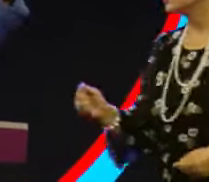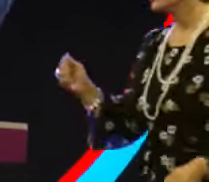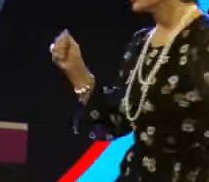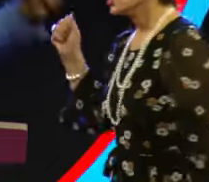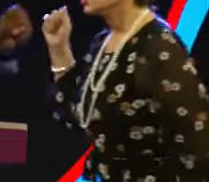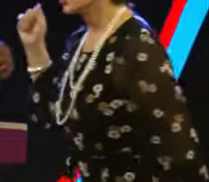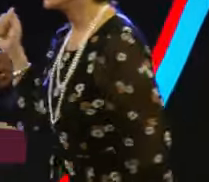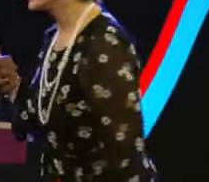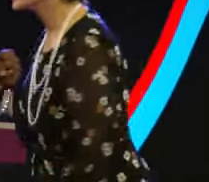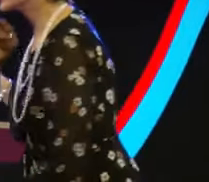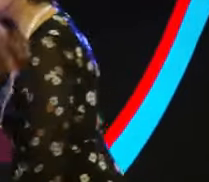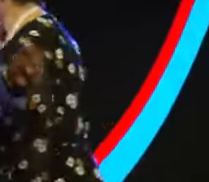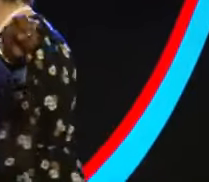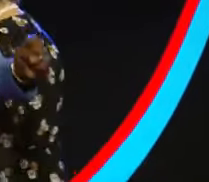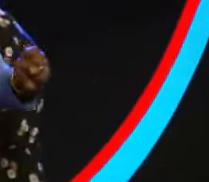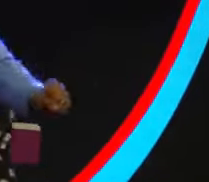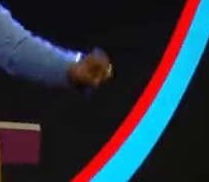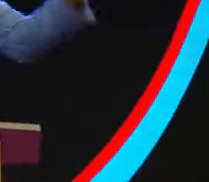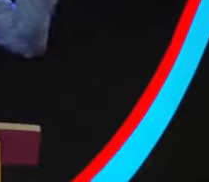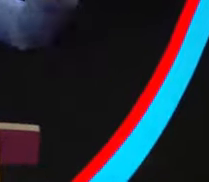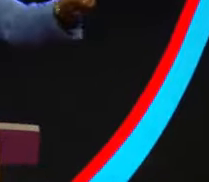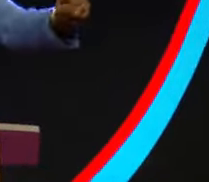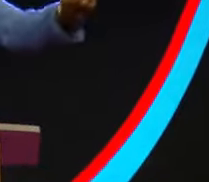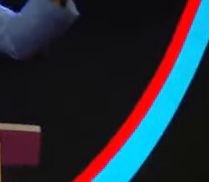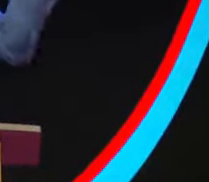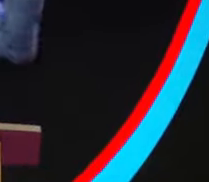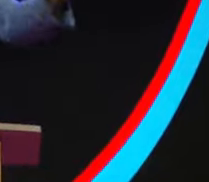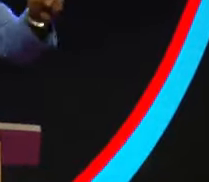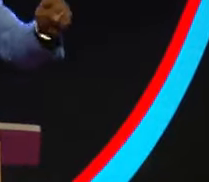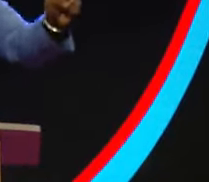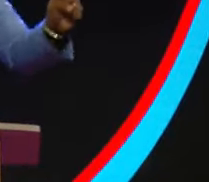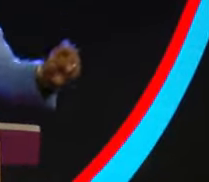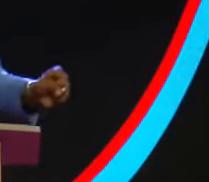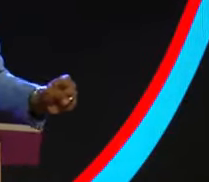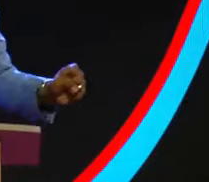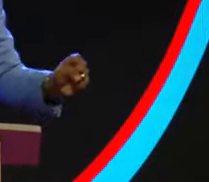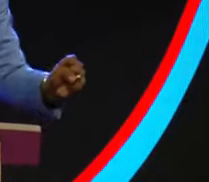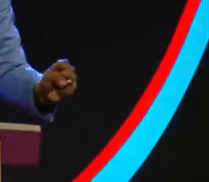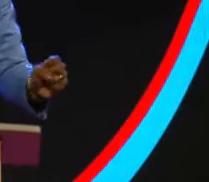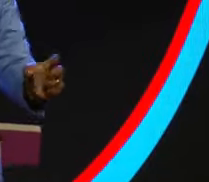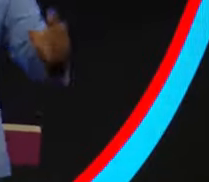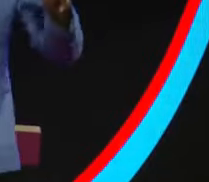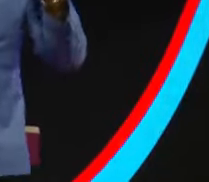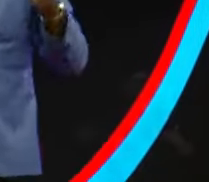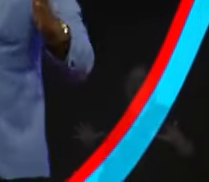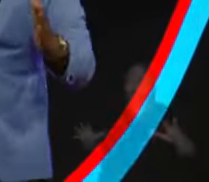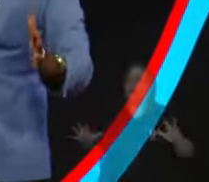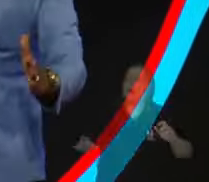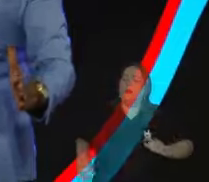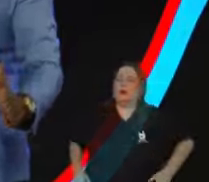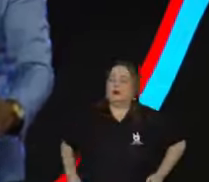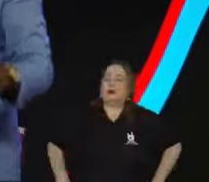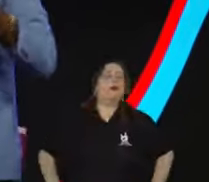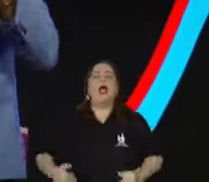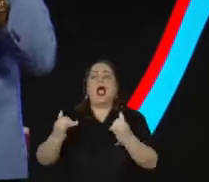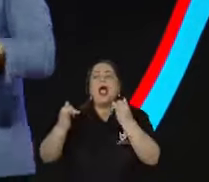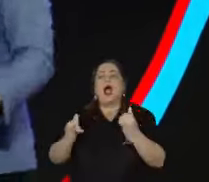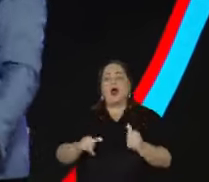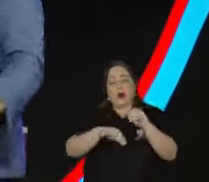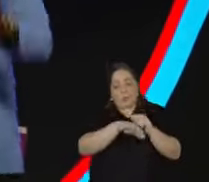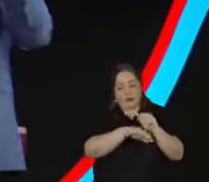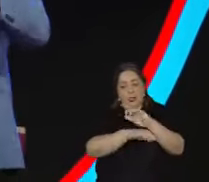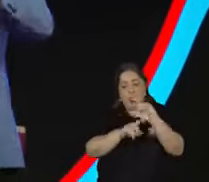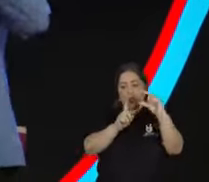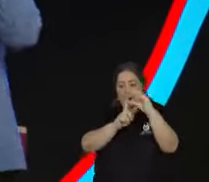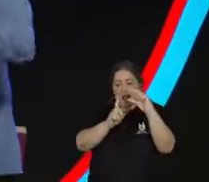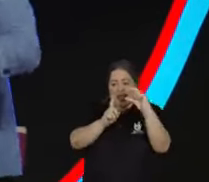destapan las arterias ahora mismo, los bronquios ahora mismo, en el nombre de Jesús. Yo envío una palabra de sanidad